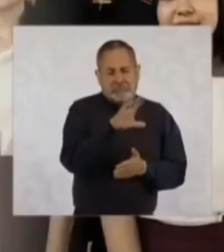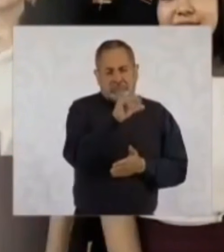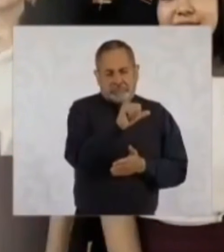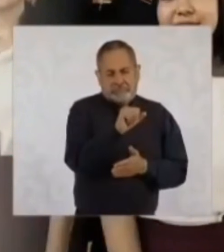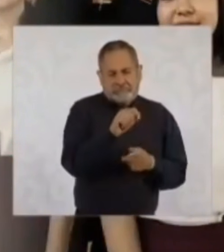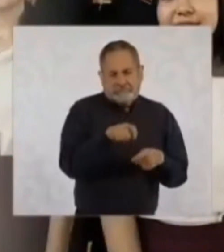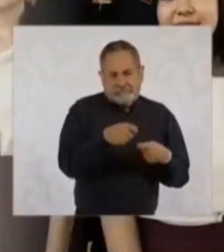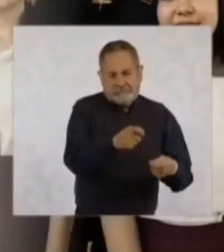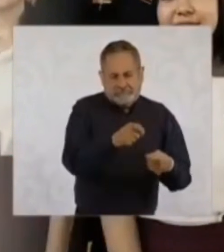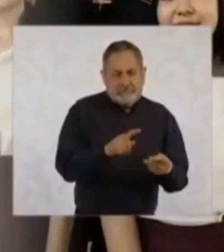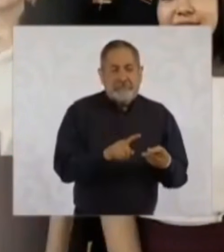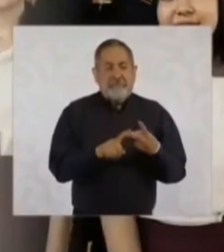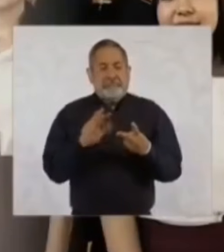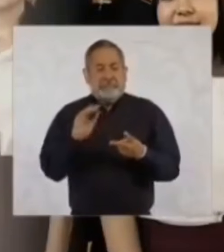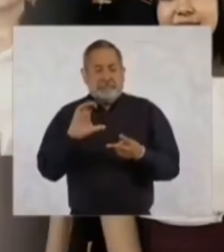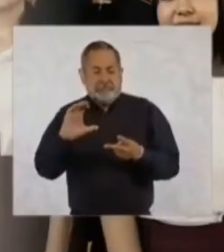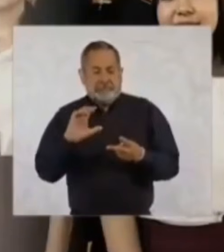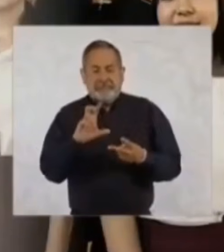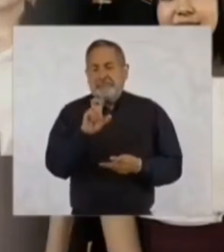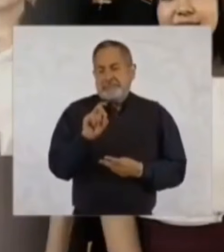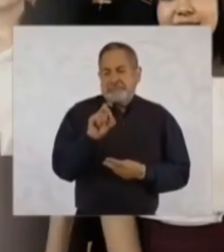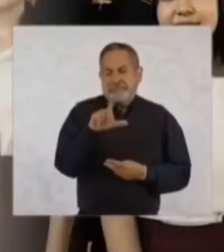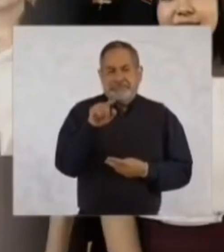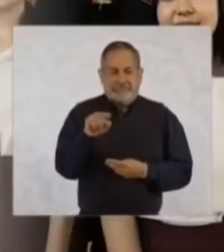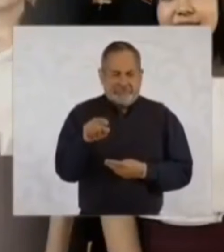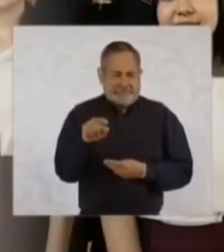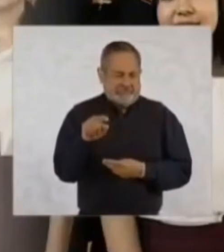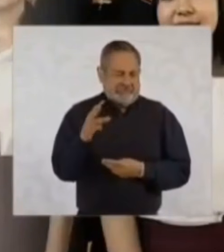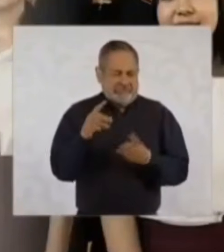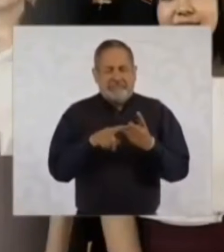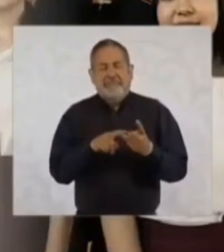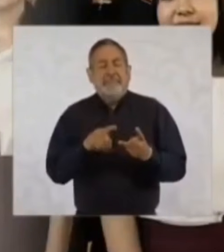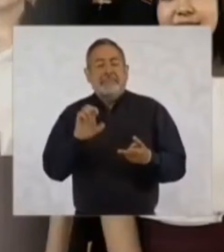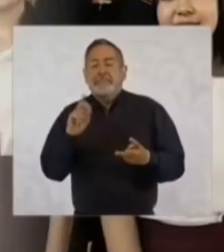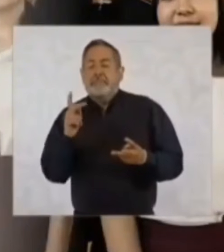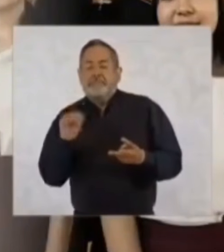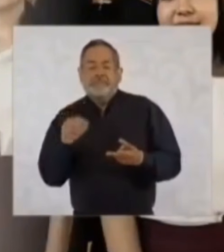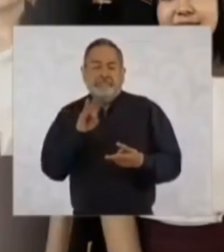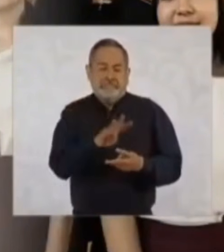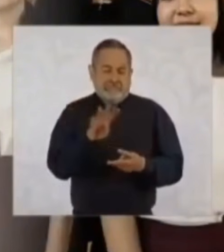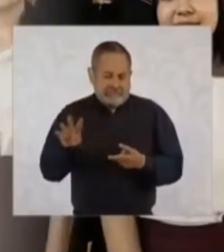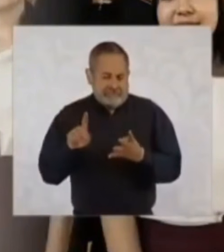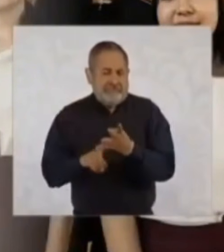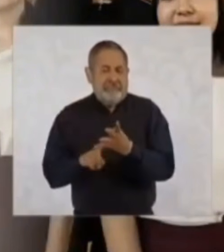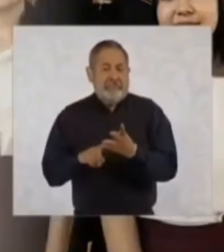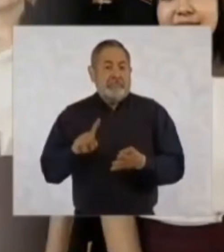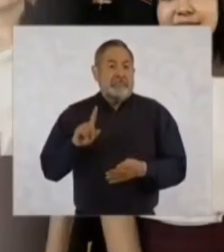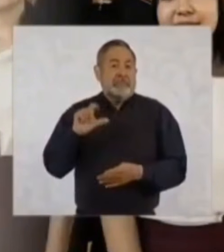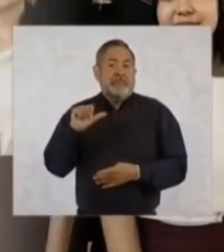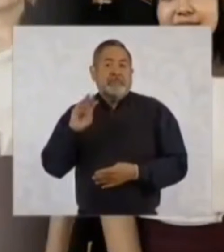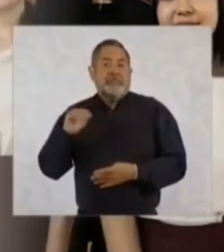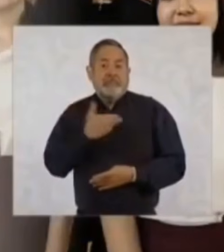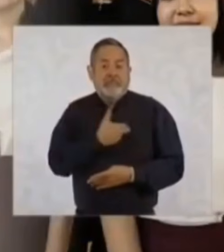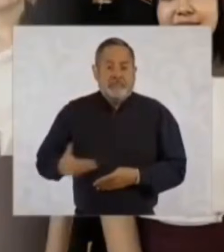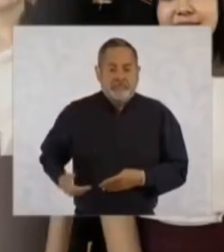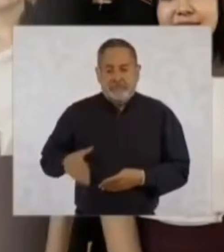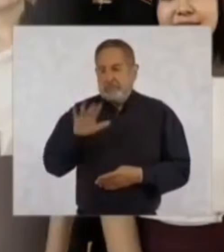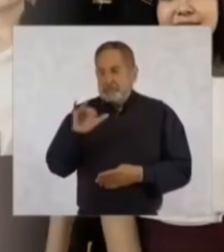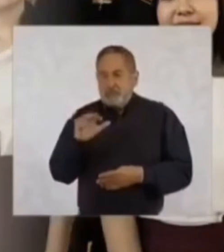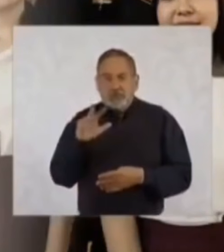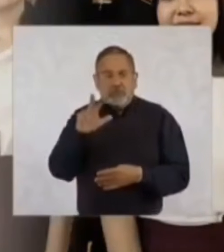otorgadas, con Calderón 37 millones, con Peña 44, con el presidente López Obrador